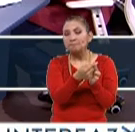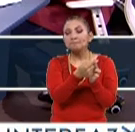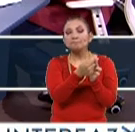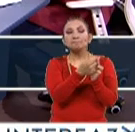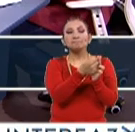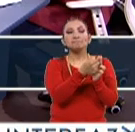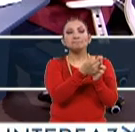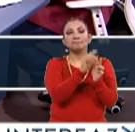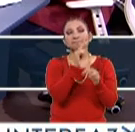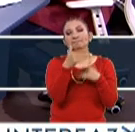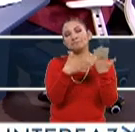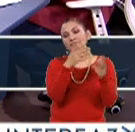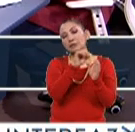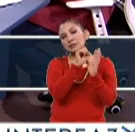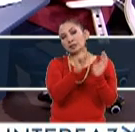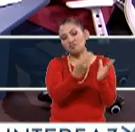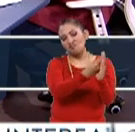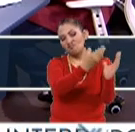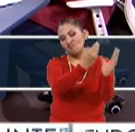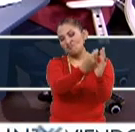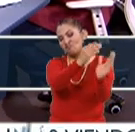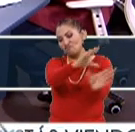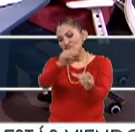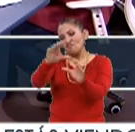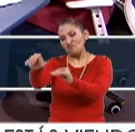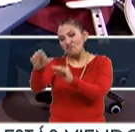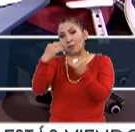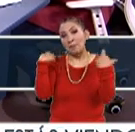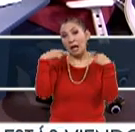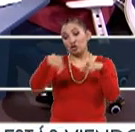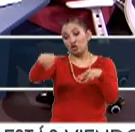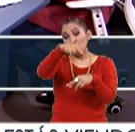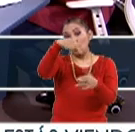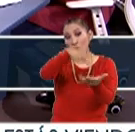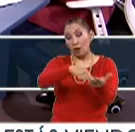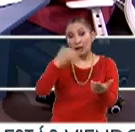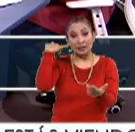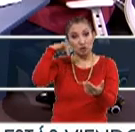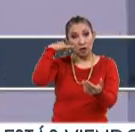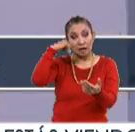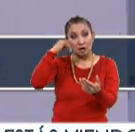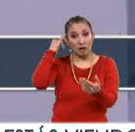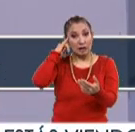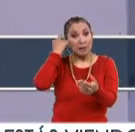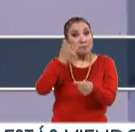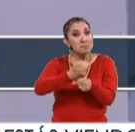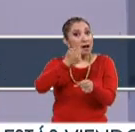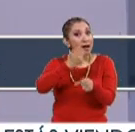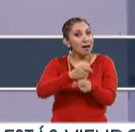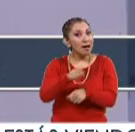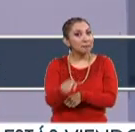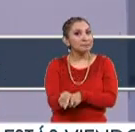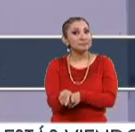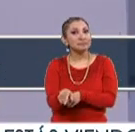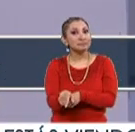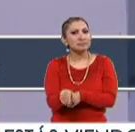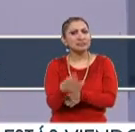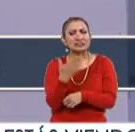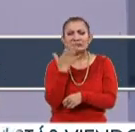y empezó un sistema de capacitación de los maestros de la zona indígena de Yucatán, maestros de primaria,